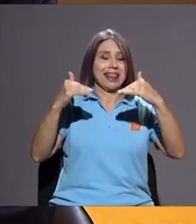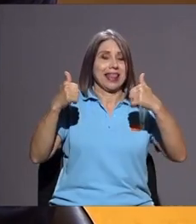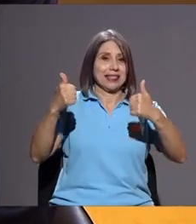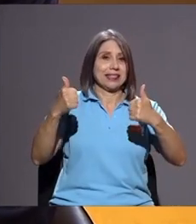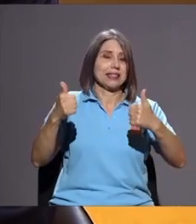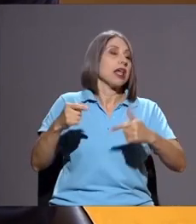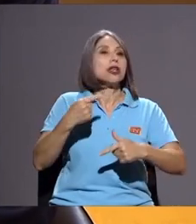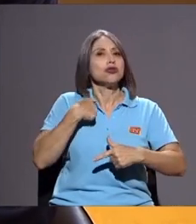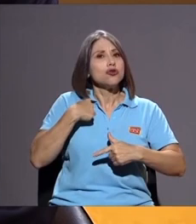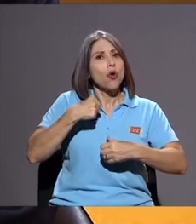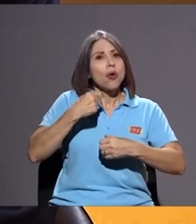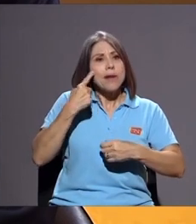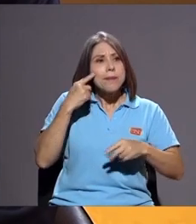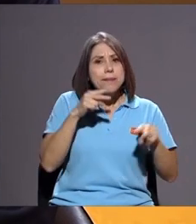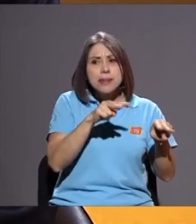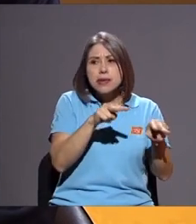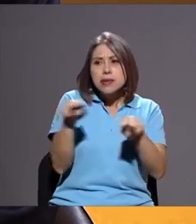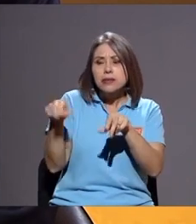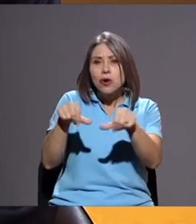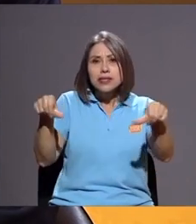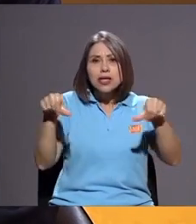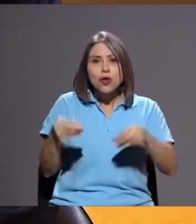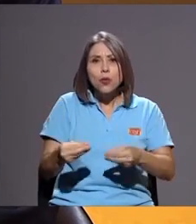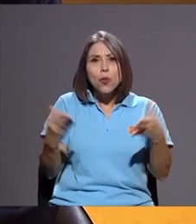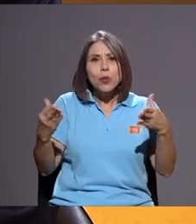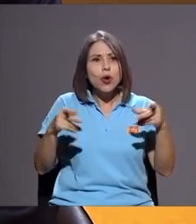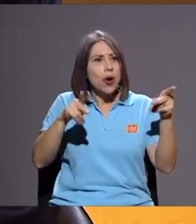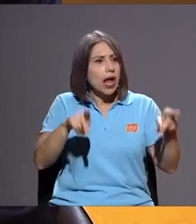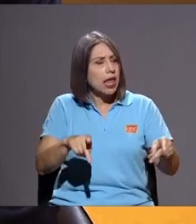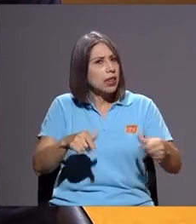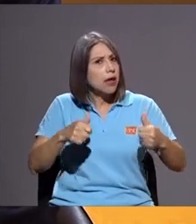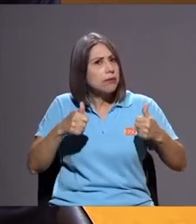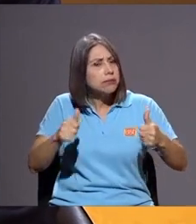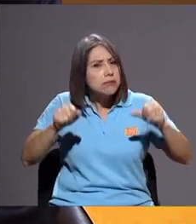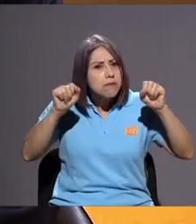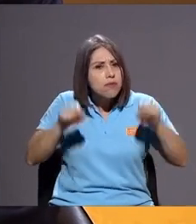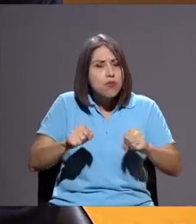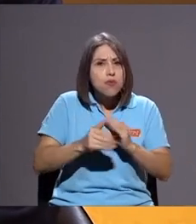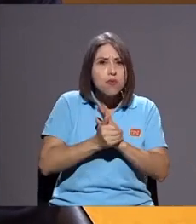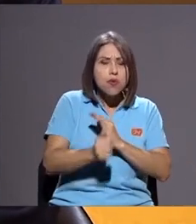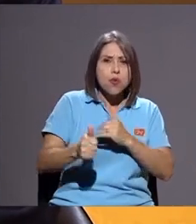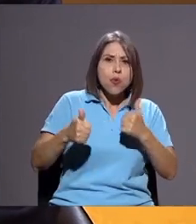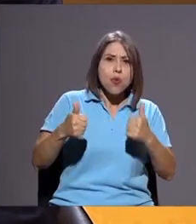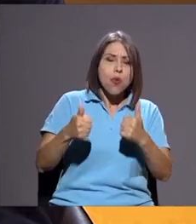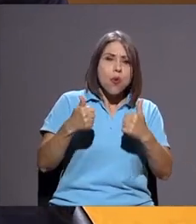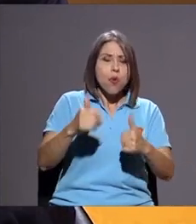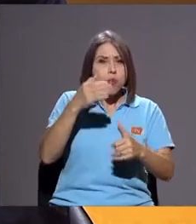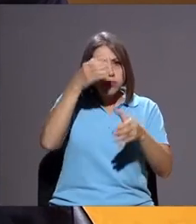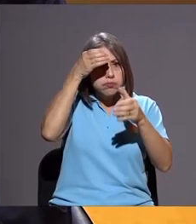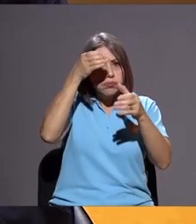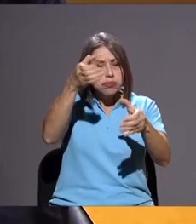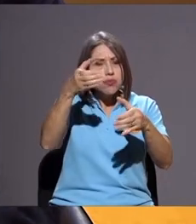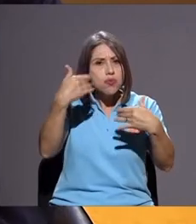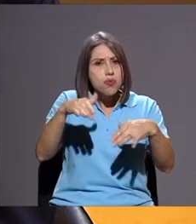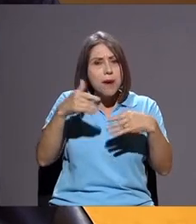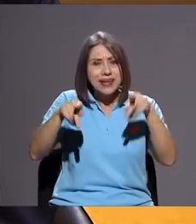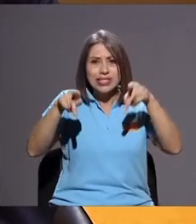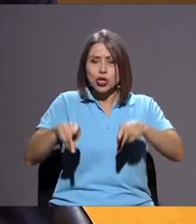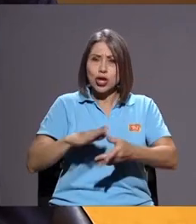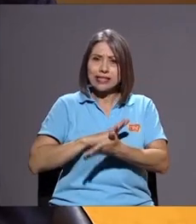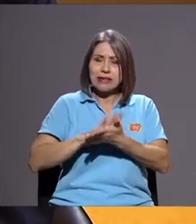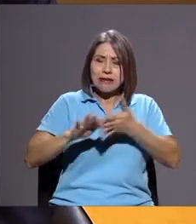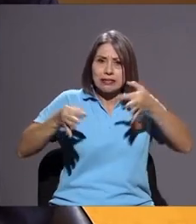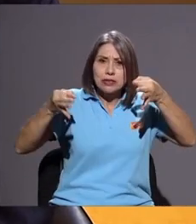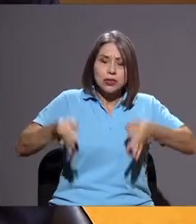yo me encontraba en el sector público una gente de una enorme mística de una enorme capacidad de honor mente tremendamente de integridad